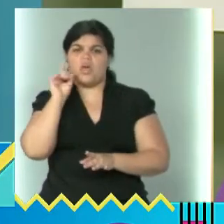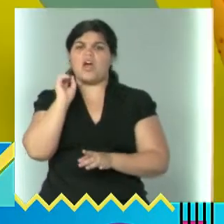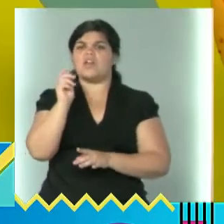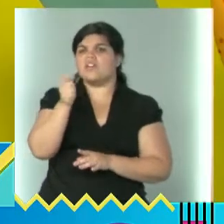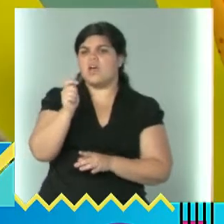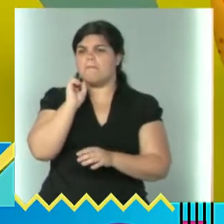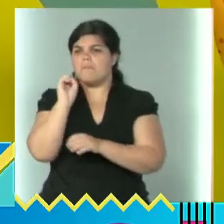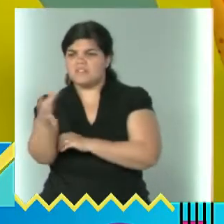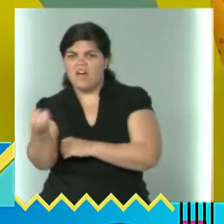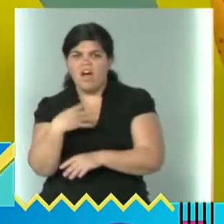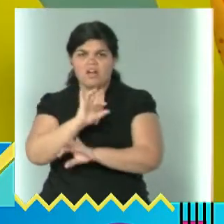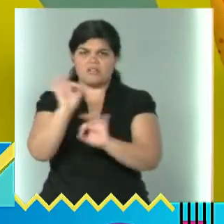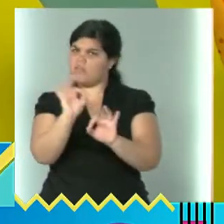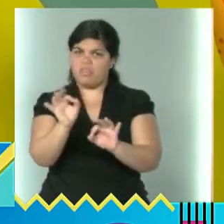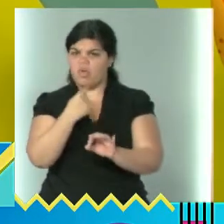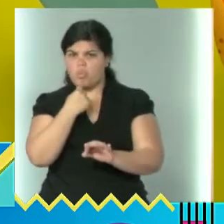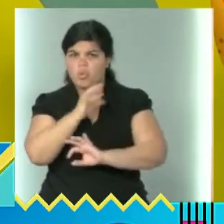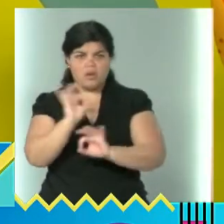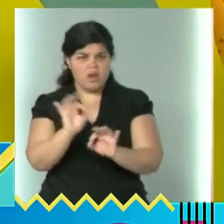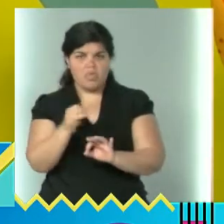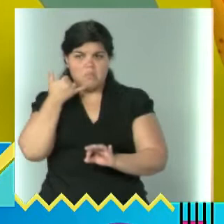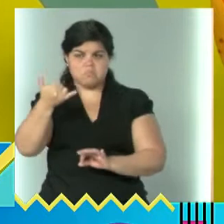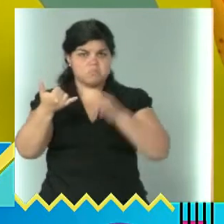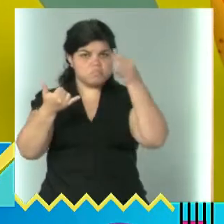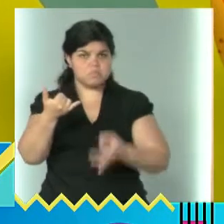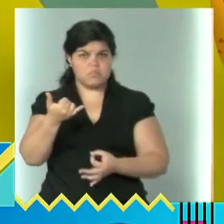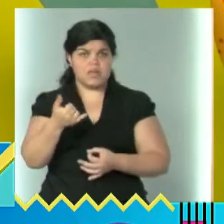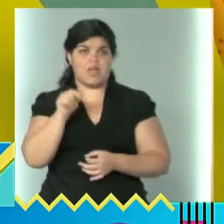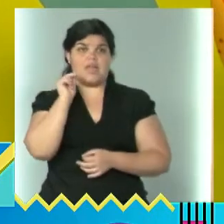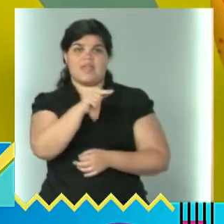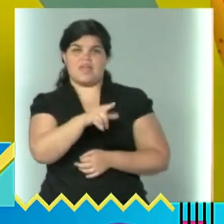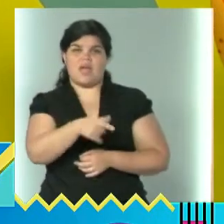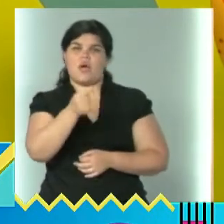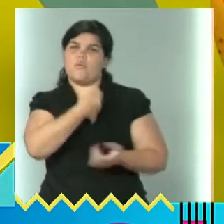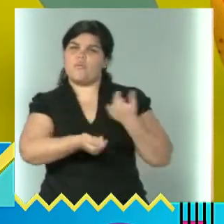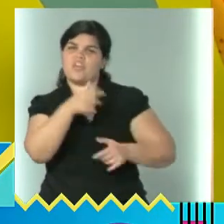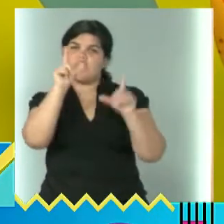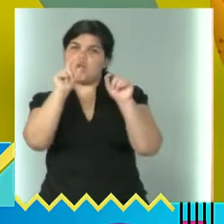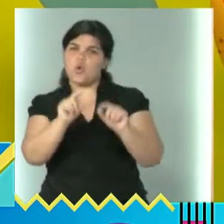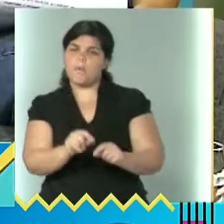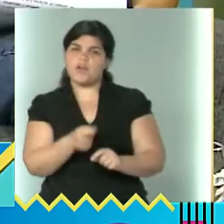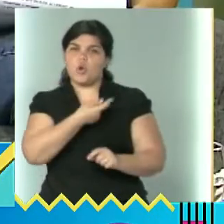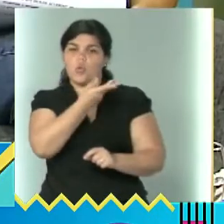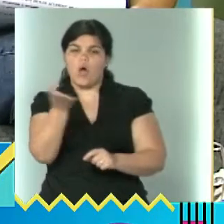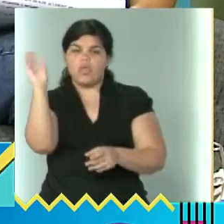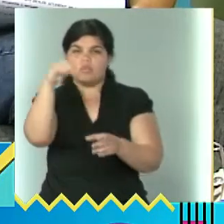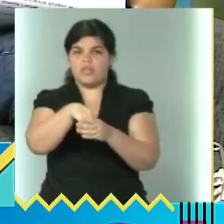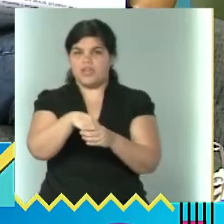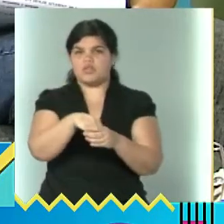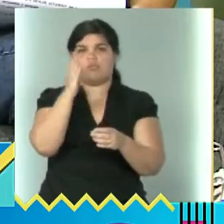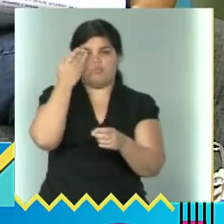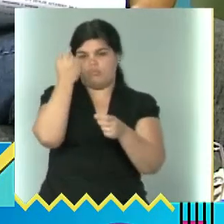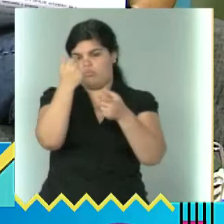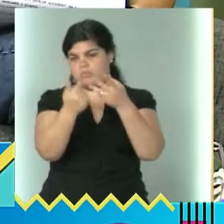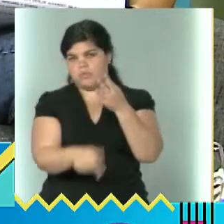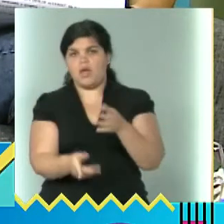mensaje, etc. Pero Carolina dio números al comienzo de usuarios de las redes y si uno los